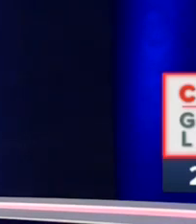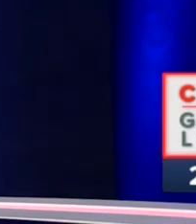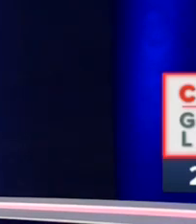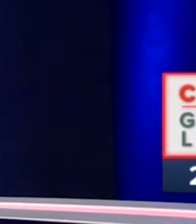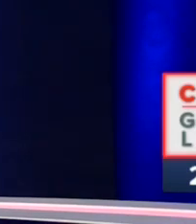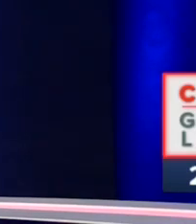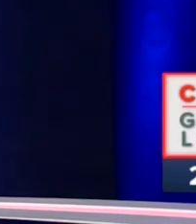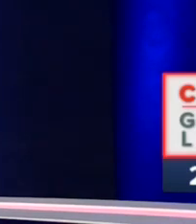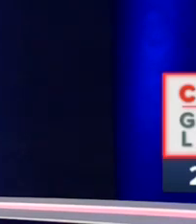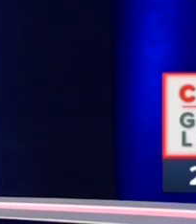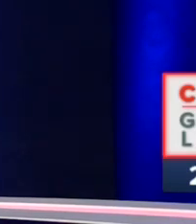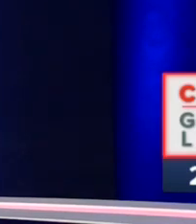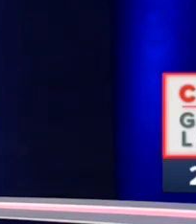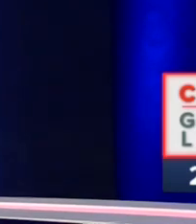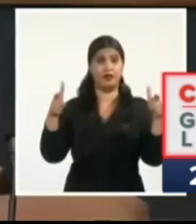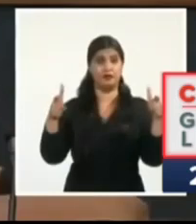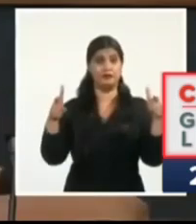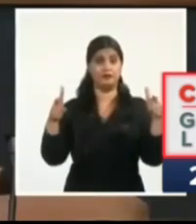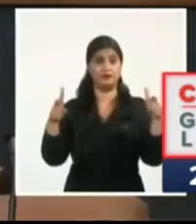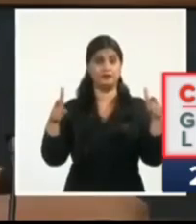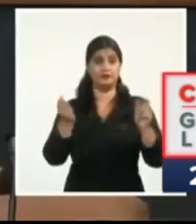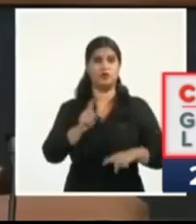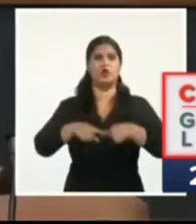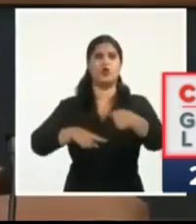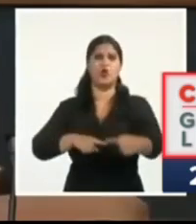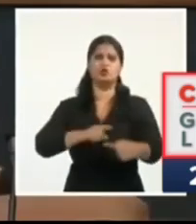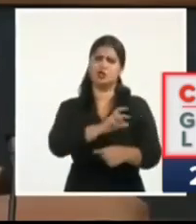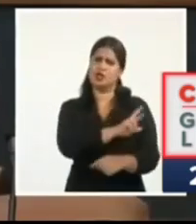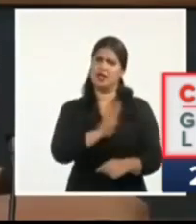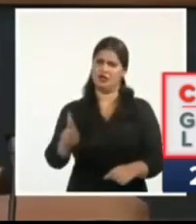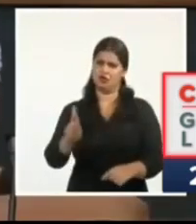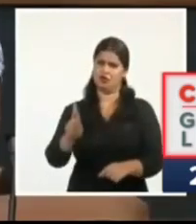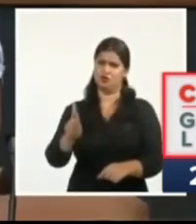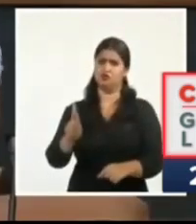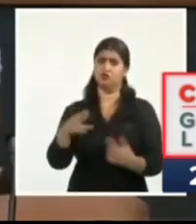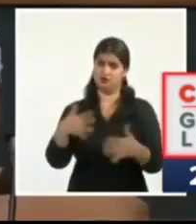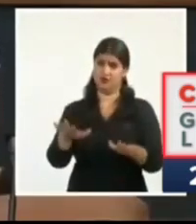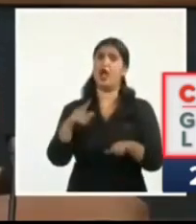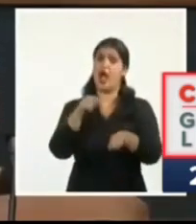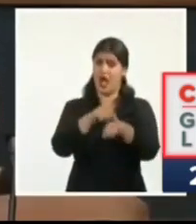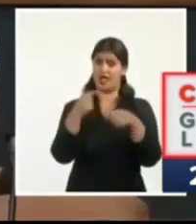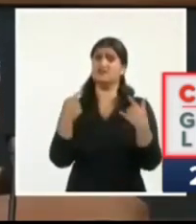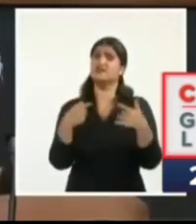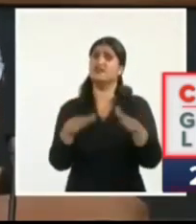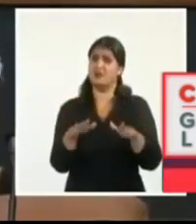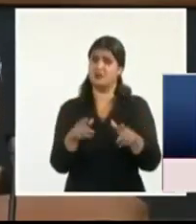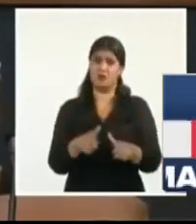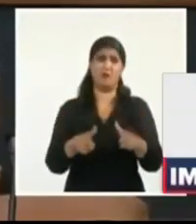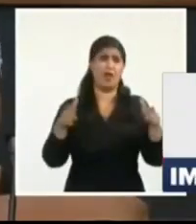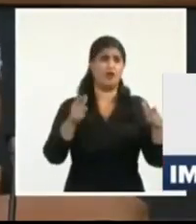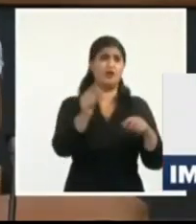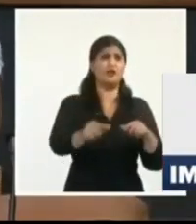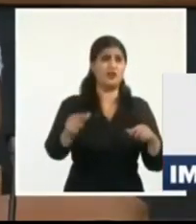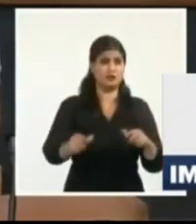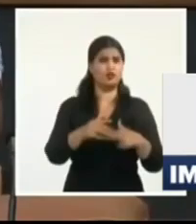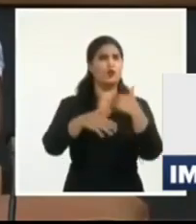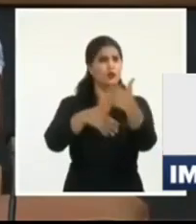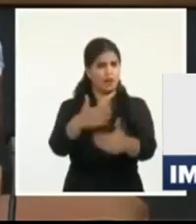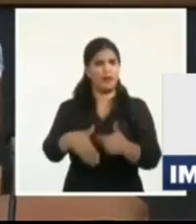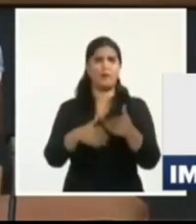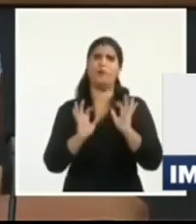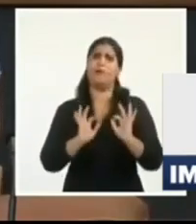Esto fue lo que dijo. Ese discurso que tratan de montar de que el gobierno cubano está